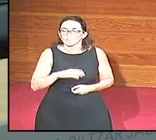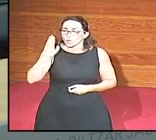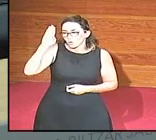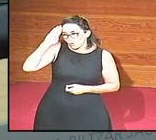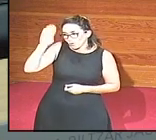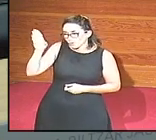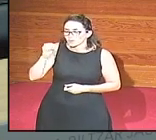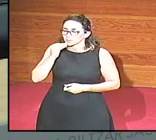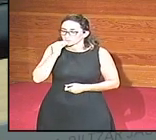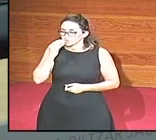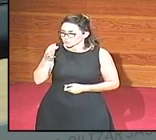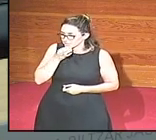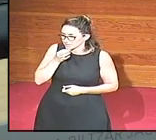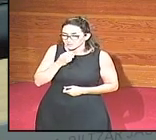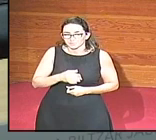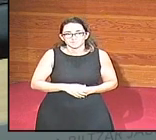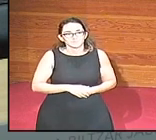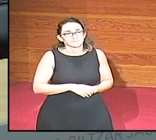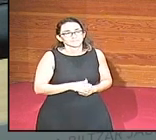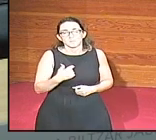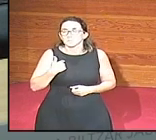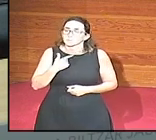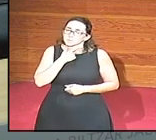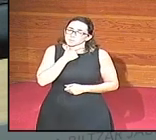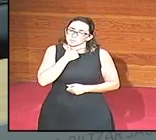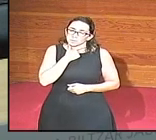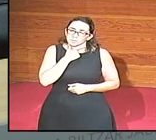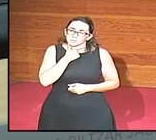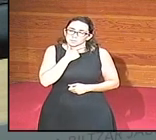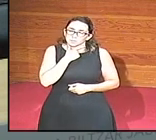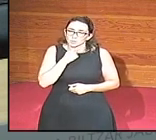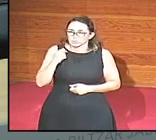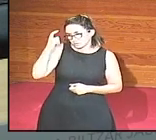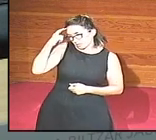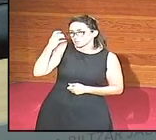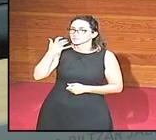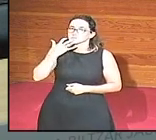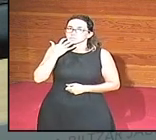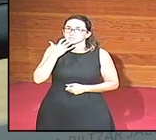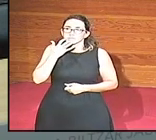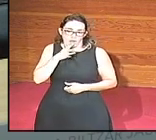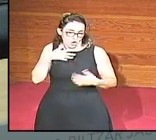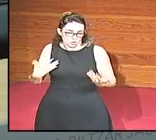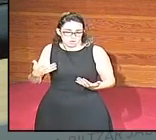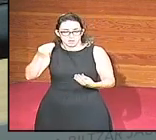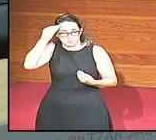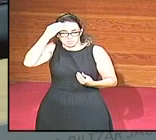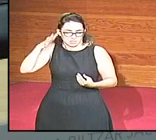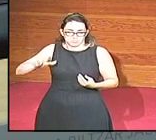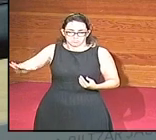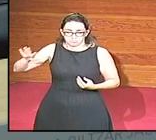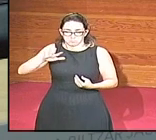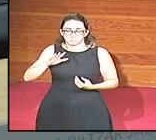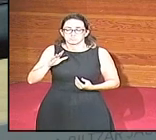Hola, buenas tardes. A mí me gustaría saber si se produjese un referéndum ahora mismo en el Donbass o en